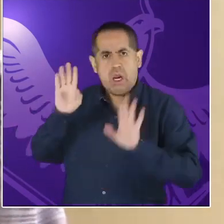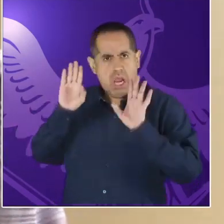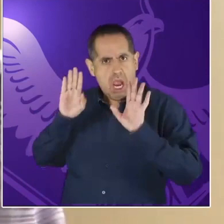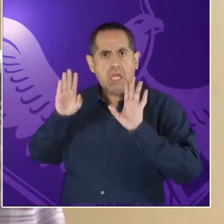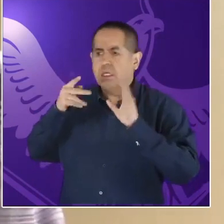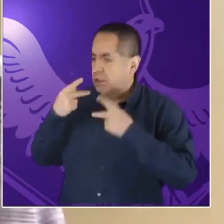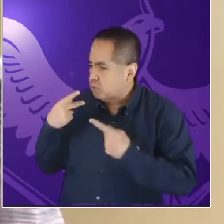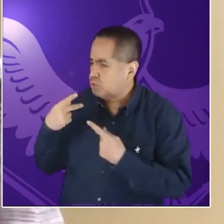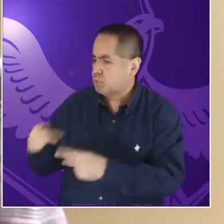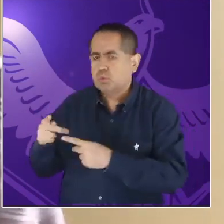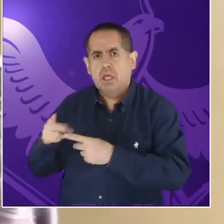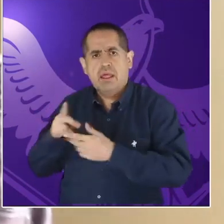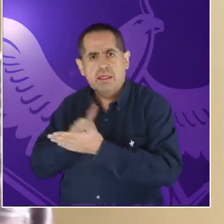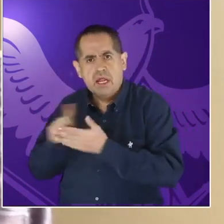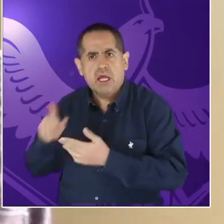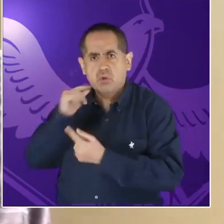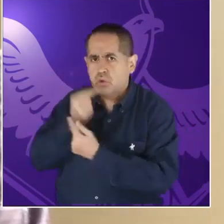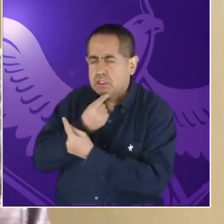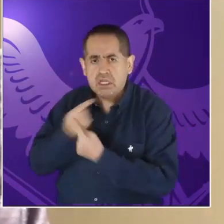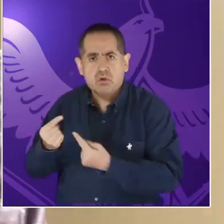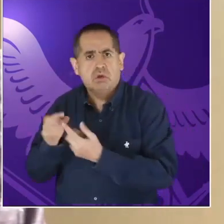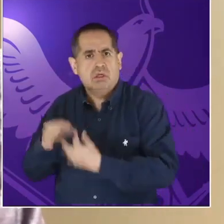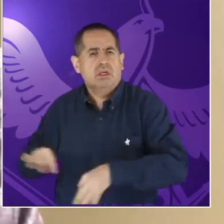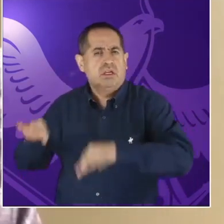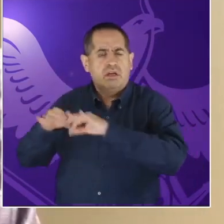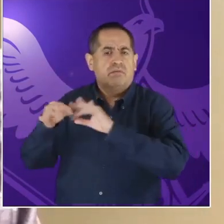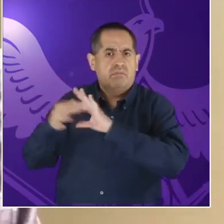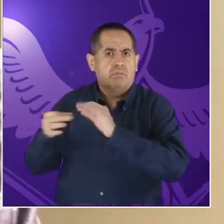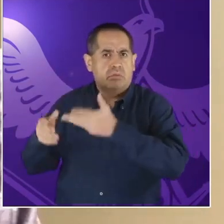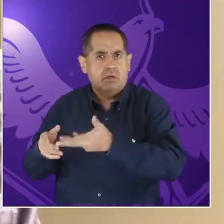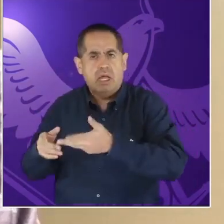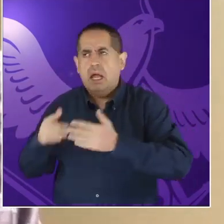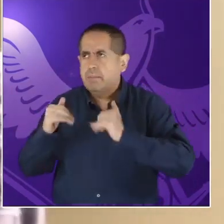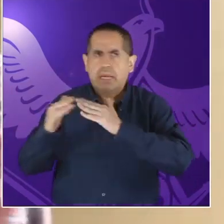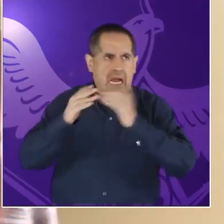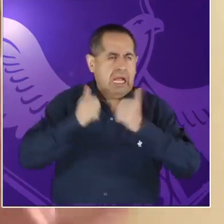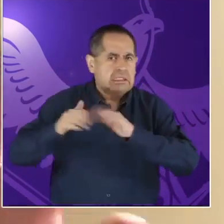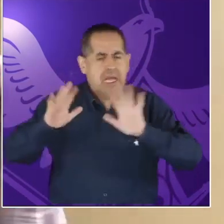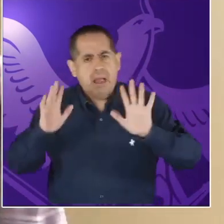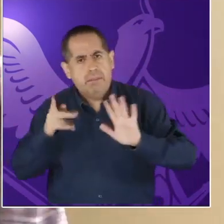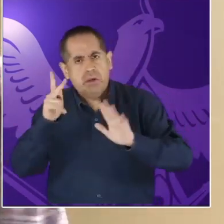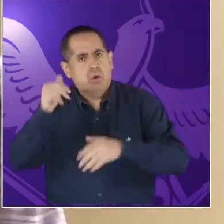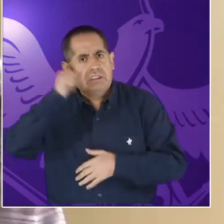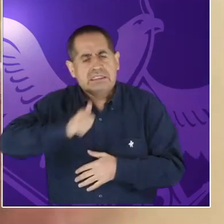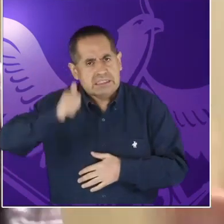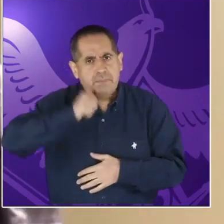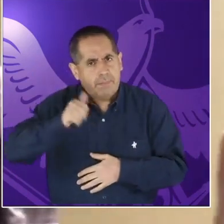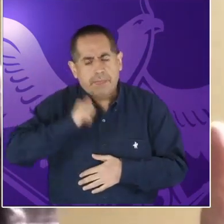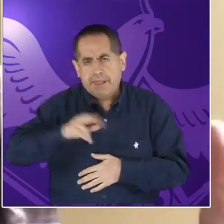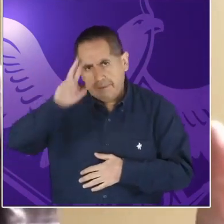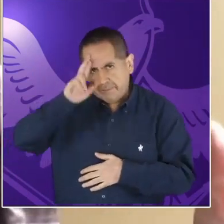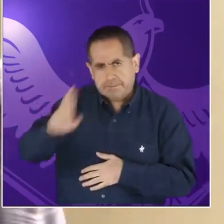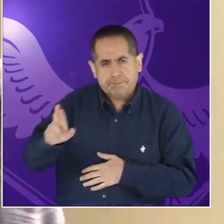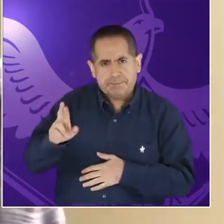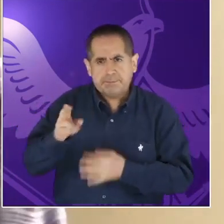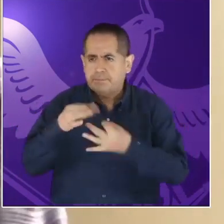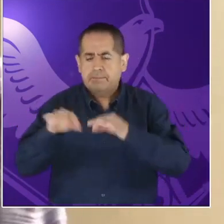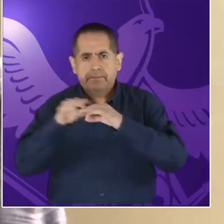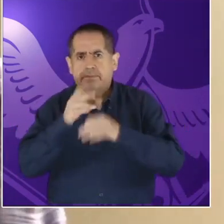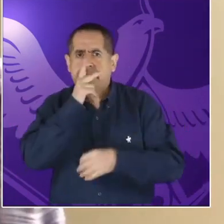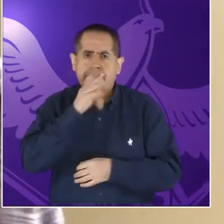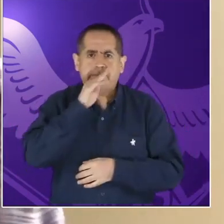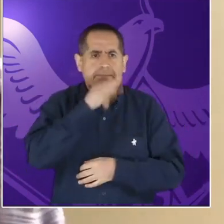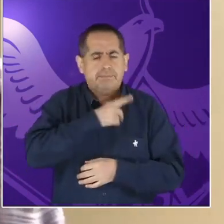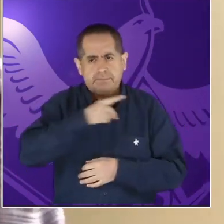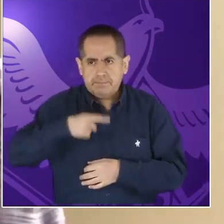una visión acentuada en los derechos de los niños y las niñas, más quizás estando en casa, pero siempre. Y